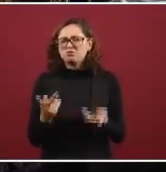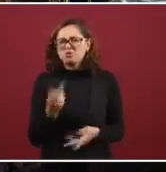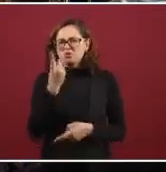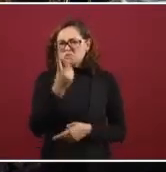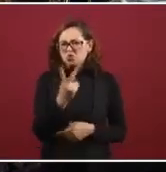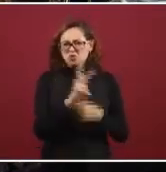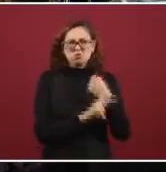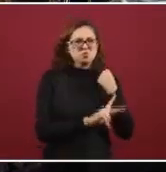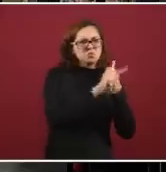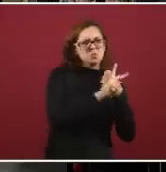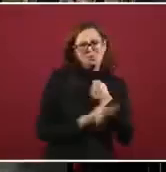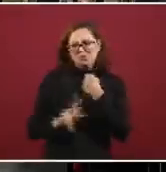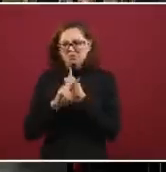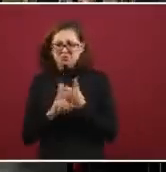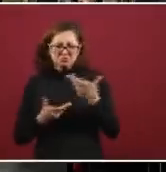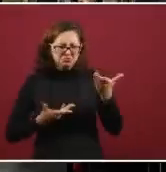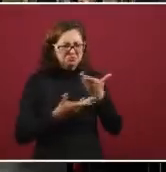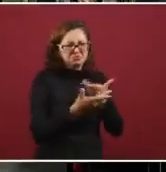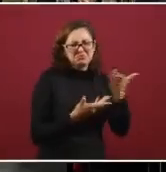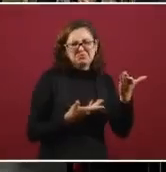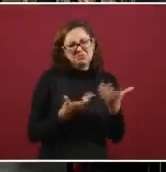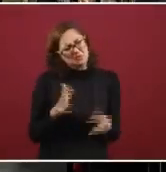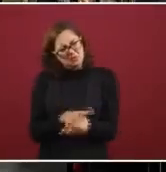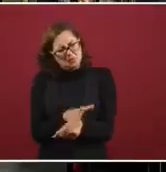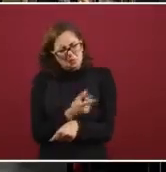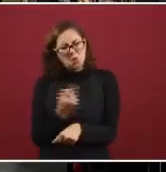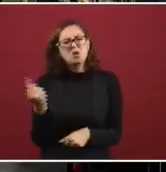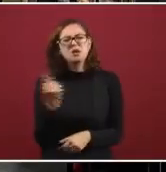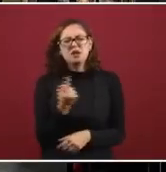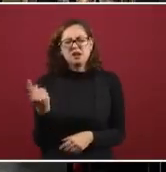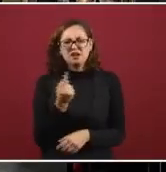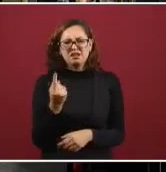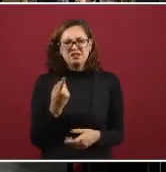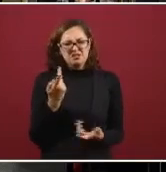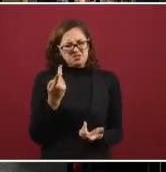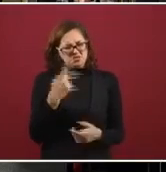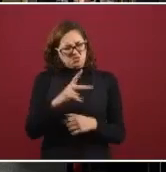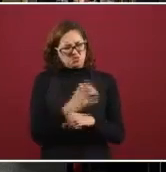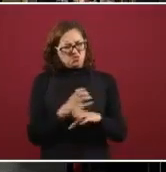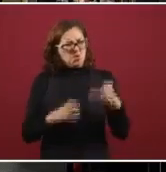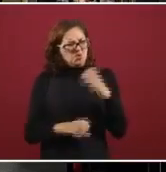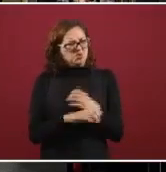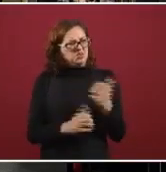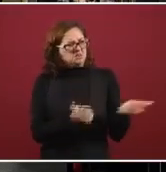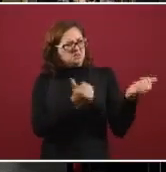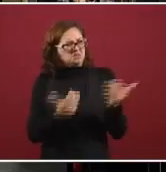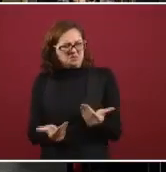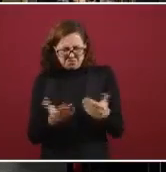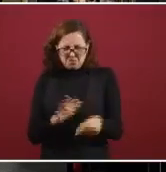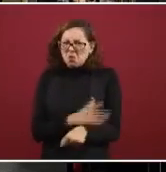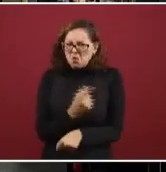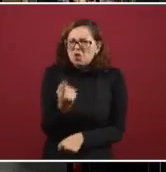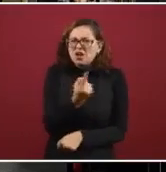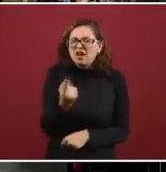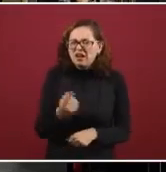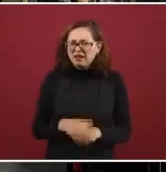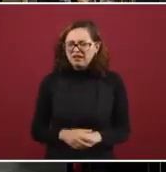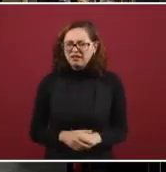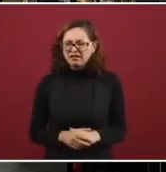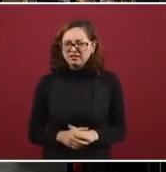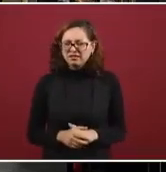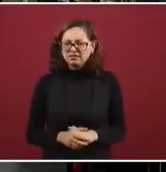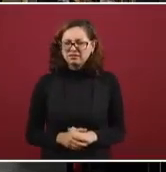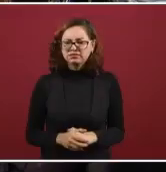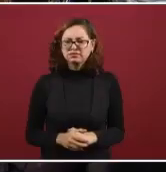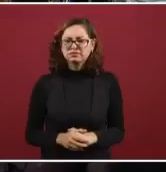binacional? ¿Por qué México necesita de Estados Unidos para recuperar estos bienes y cómo sería la participación de este gobierno? Tomo